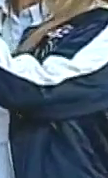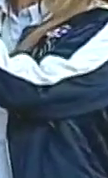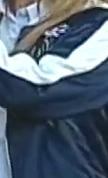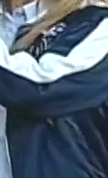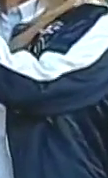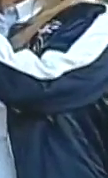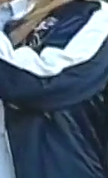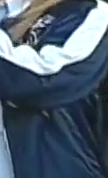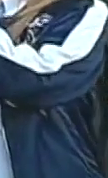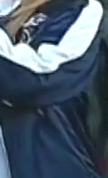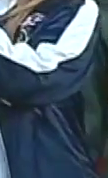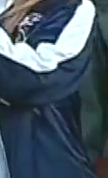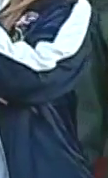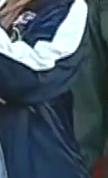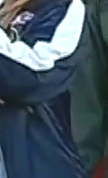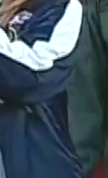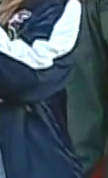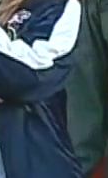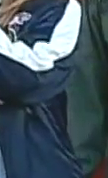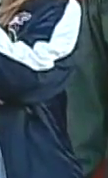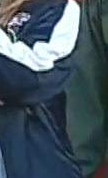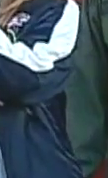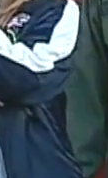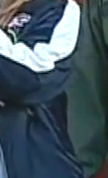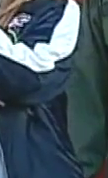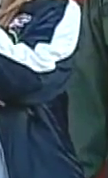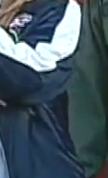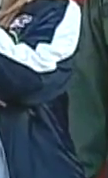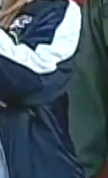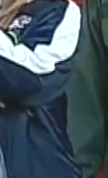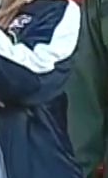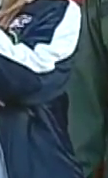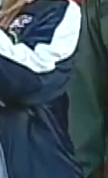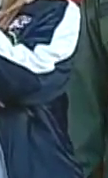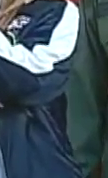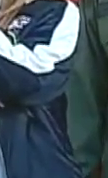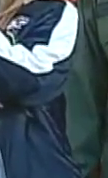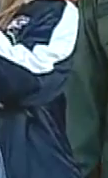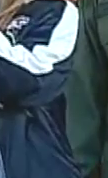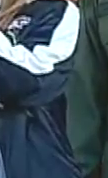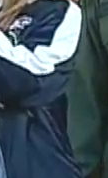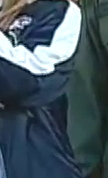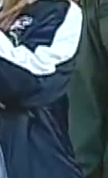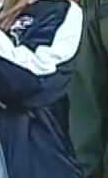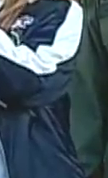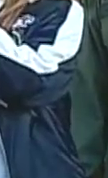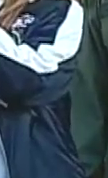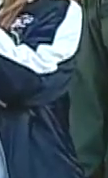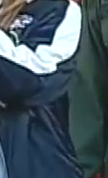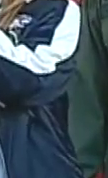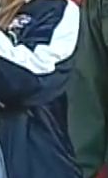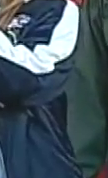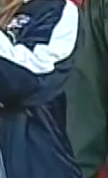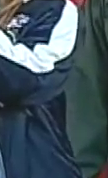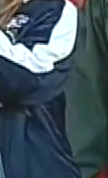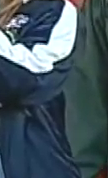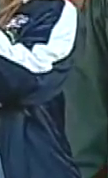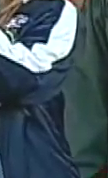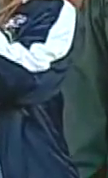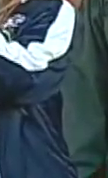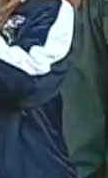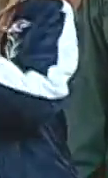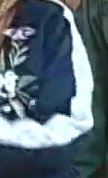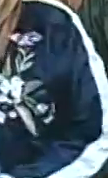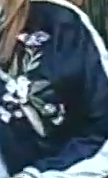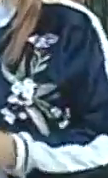estas acciones y ataques por parte de la derecha nacional e internacional. Como les comentaba, ha sido el